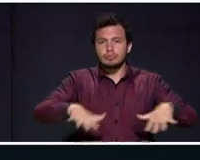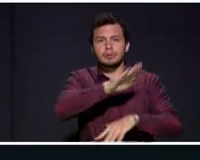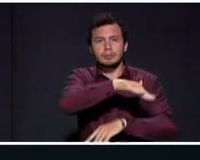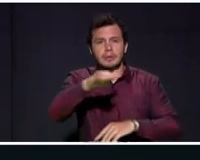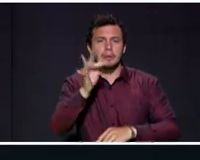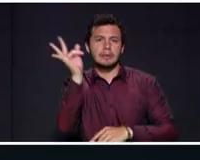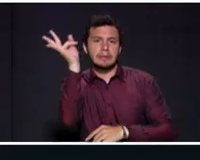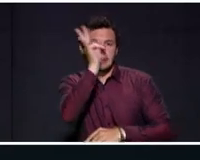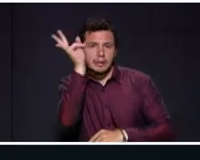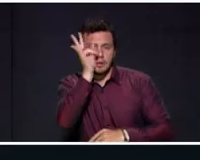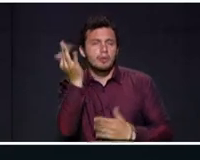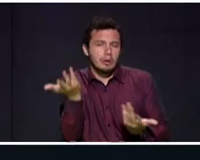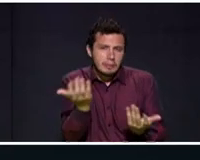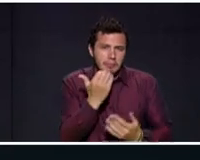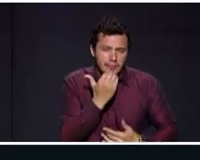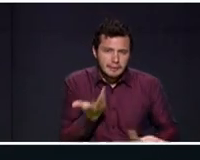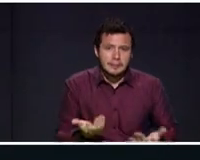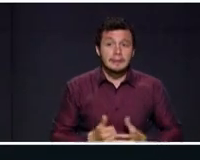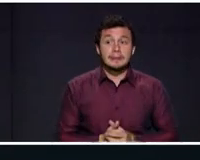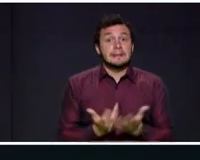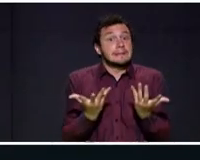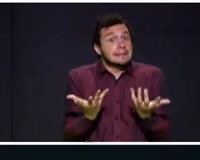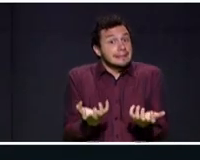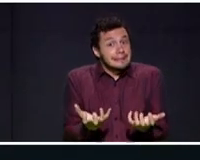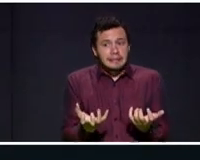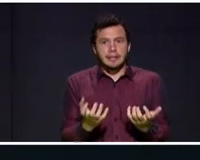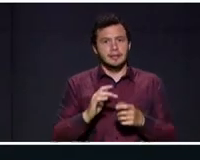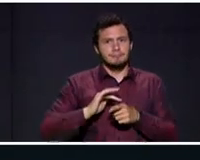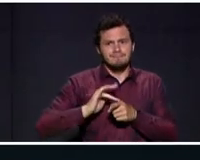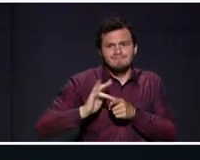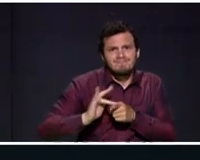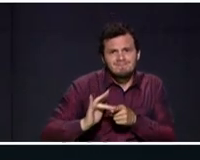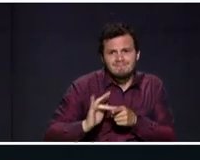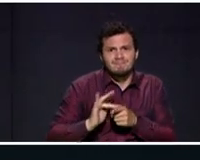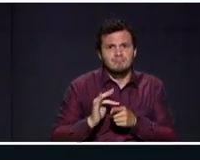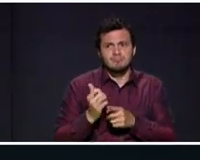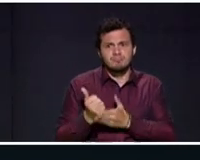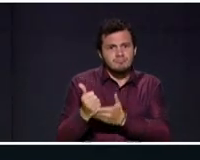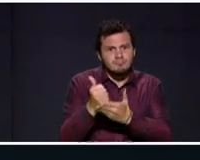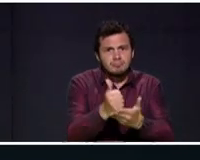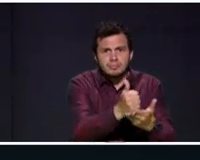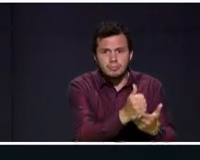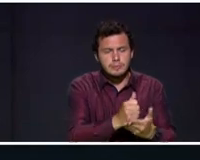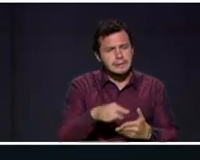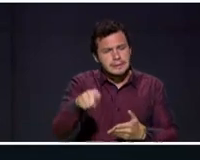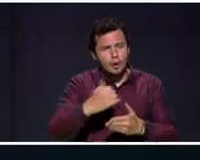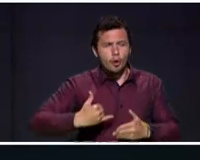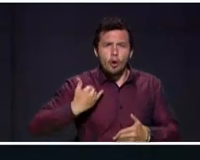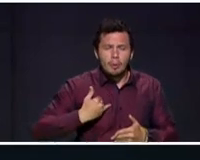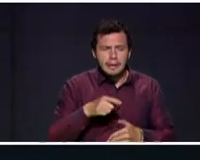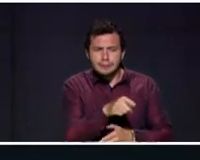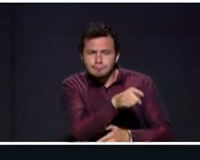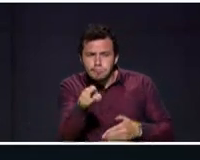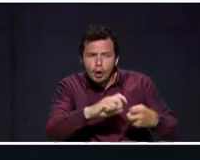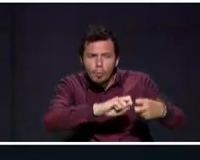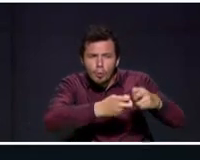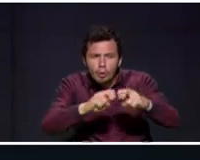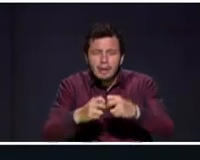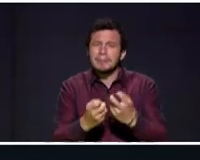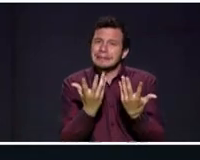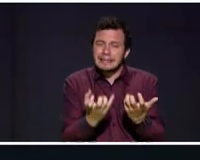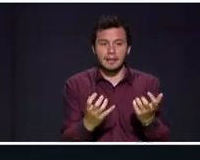queremos enfatizar en la disciplina queremos enfatizar en la problemática de nuestros jóvenes queremos enfatizar en la recuperación de familia